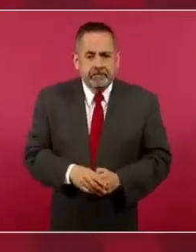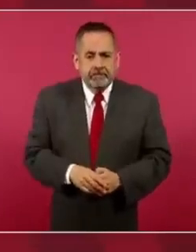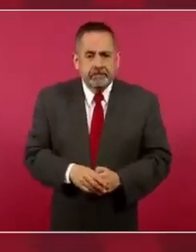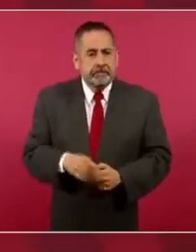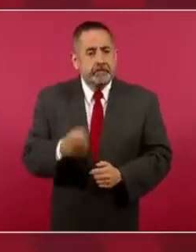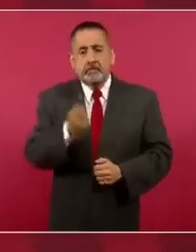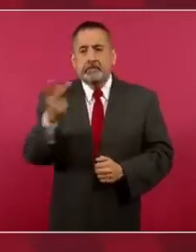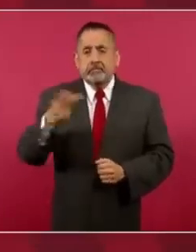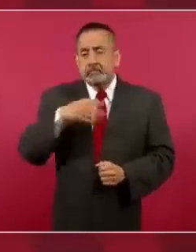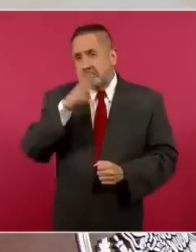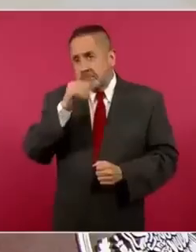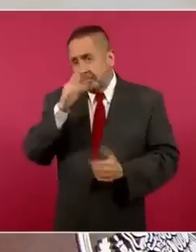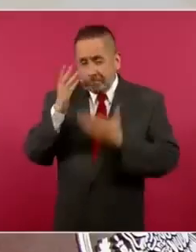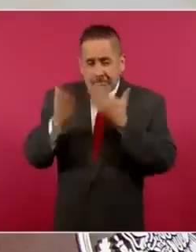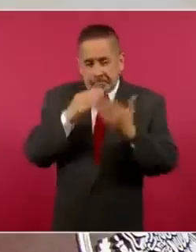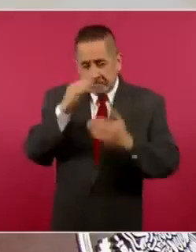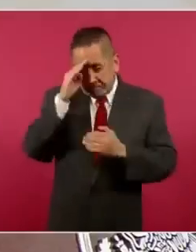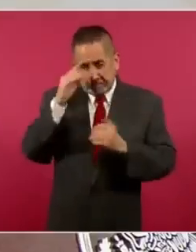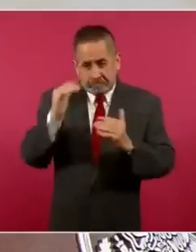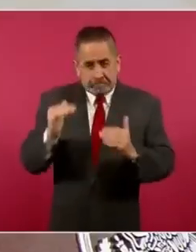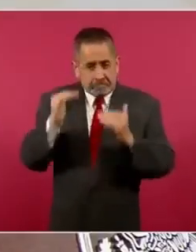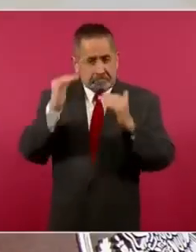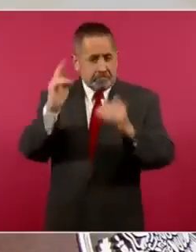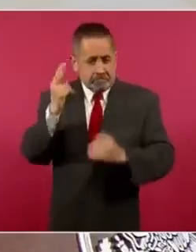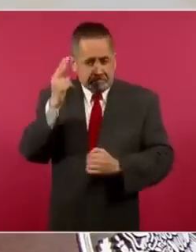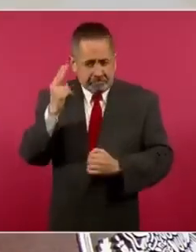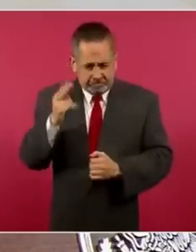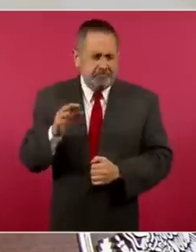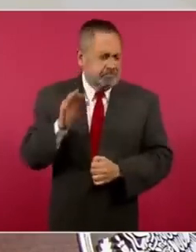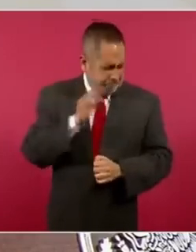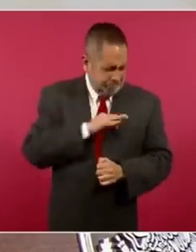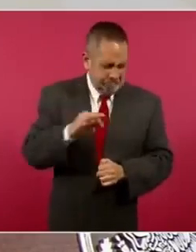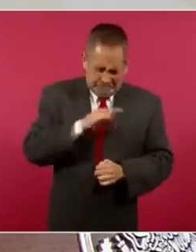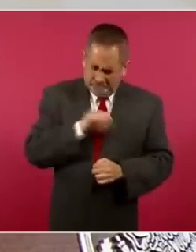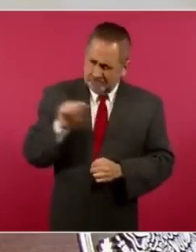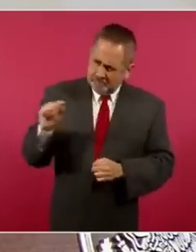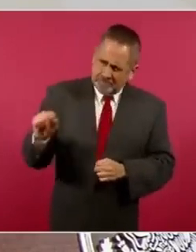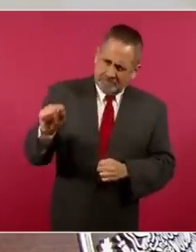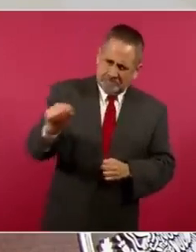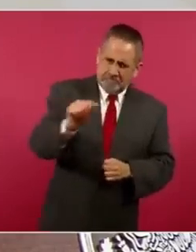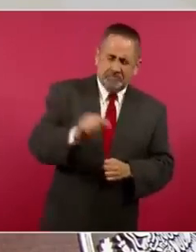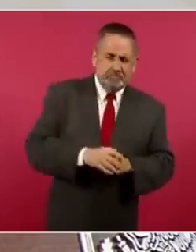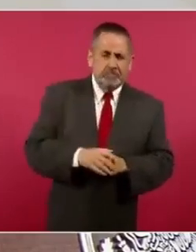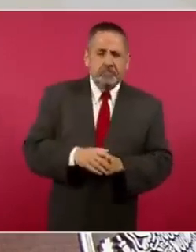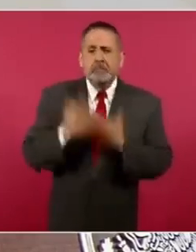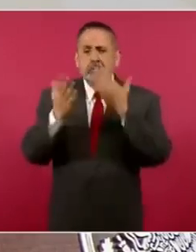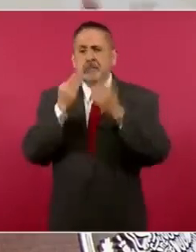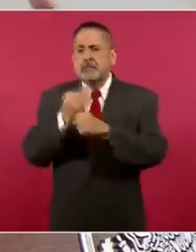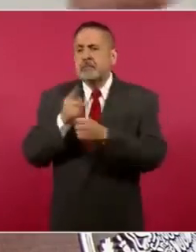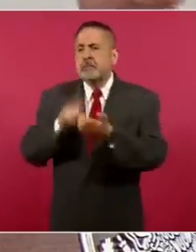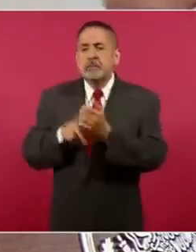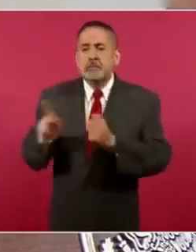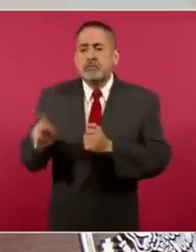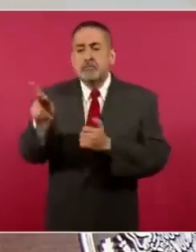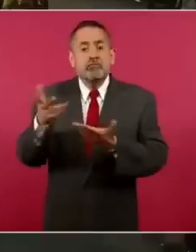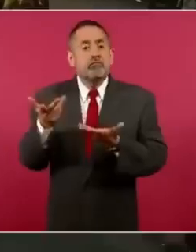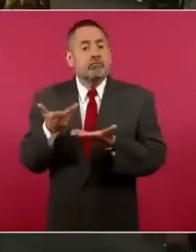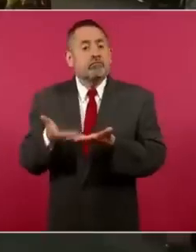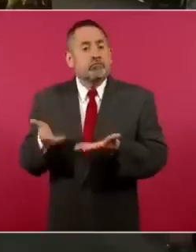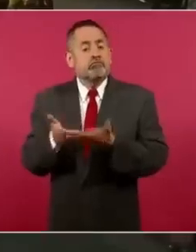pudieran estudiar nivel superior de estudiantes de esos pueblos, como están estudiando